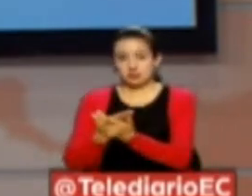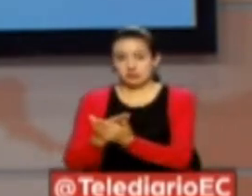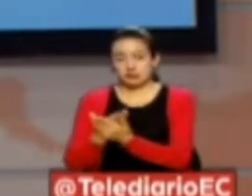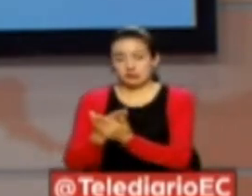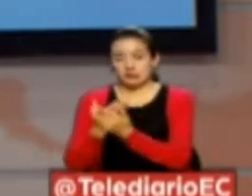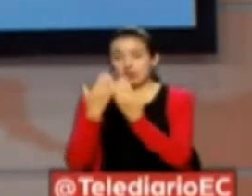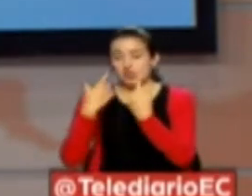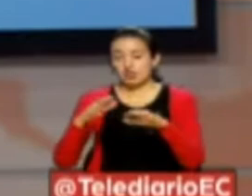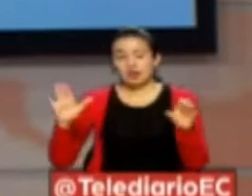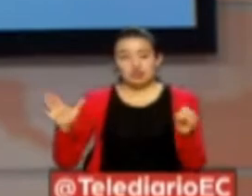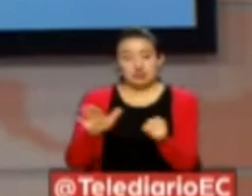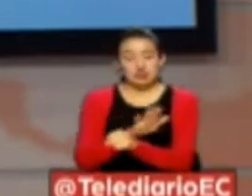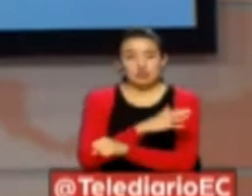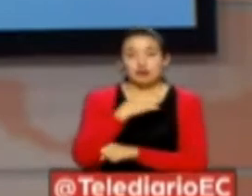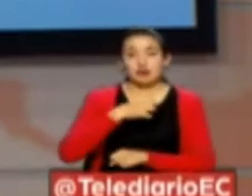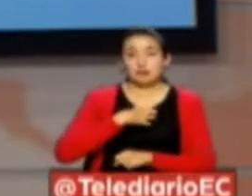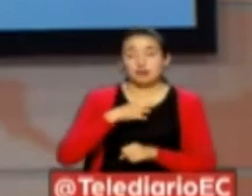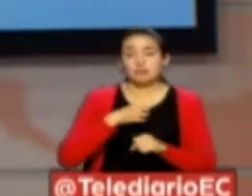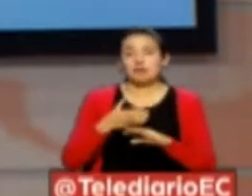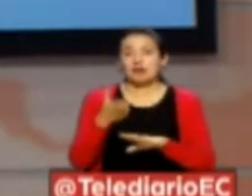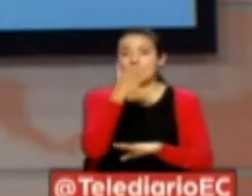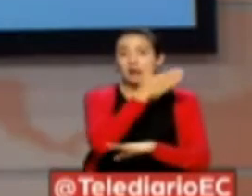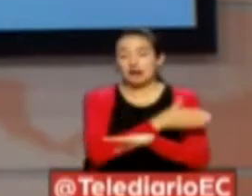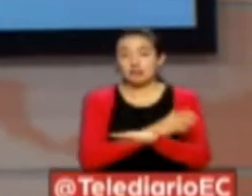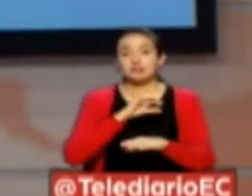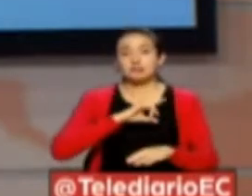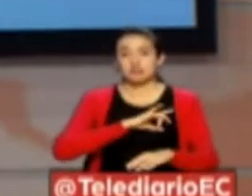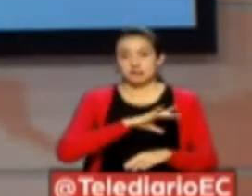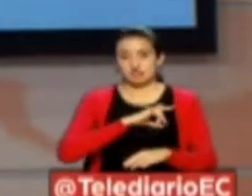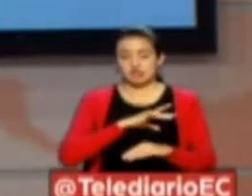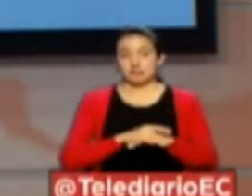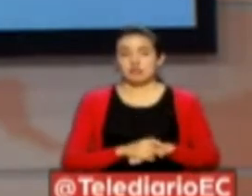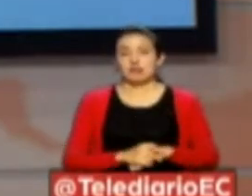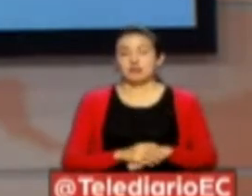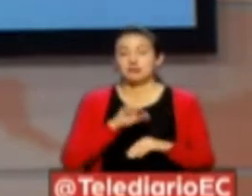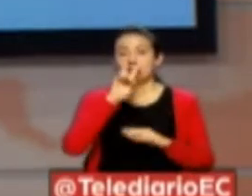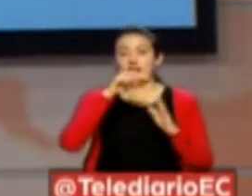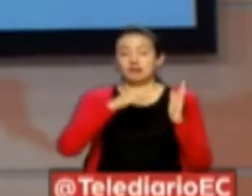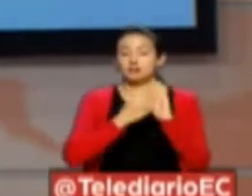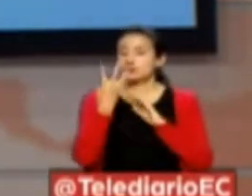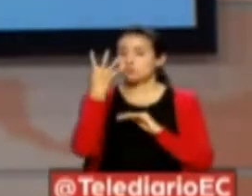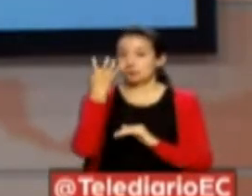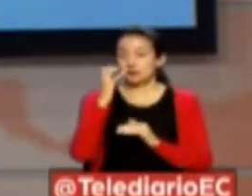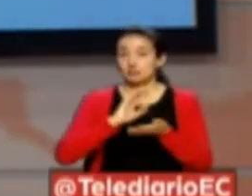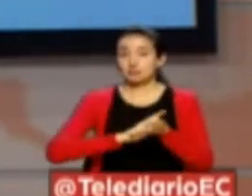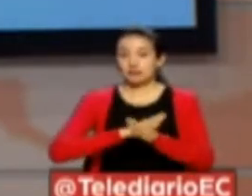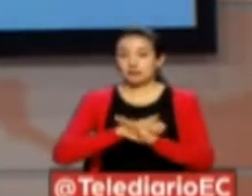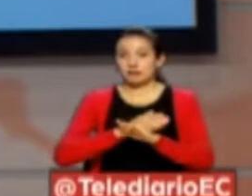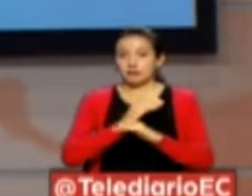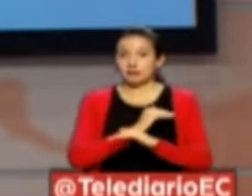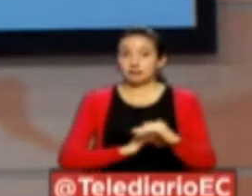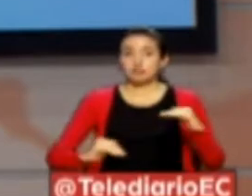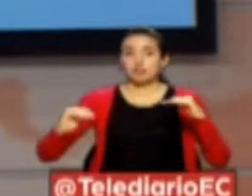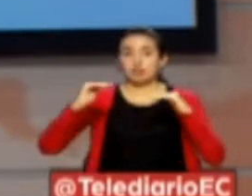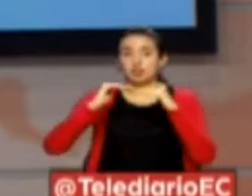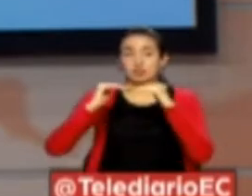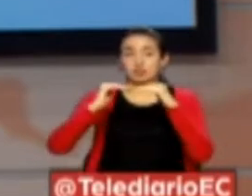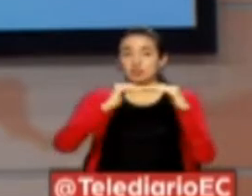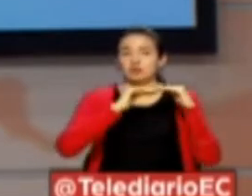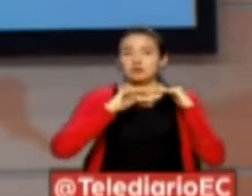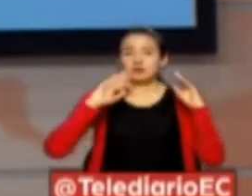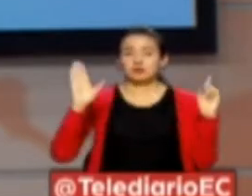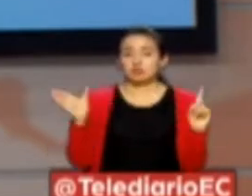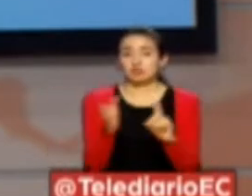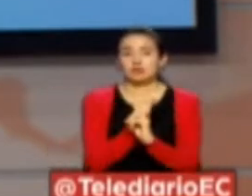cantidad de medallas totales que hicimos en los huevos de santiago en el 2014 y luego superarla no porque no así como